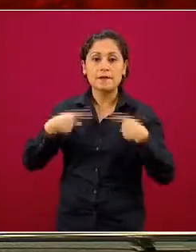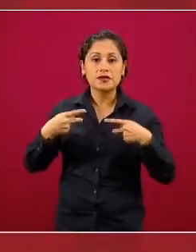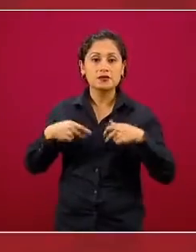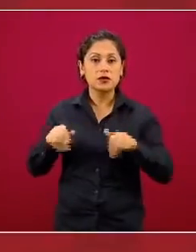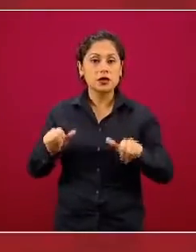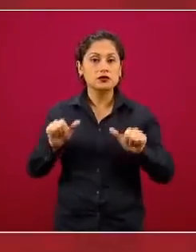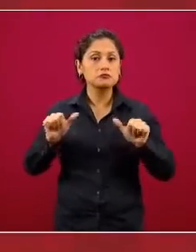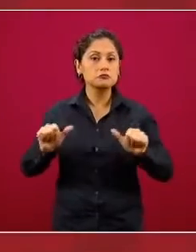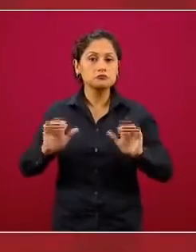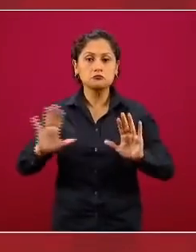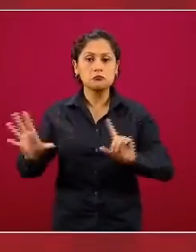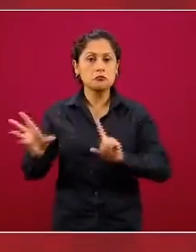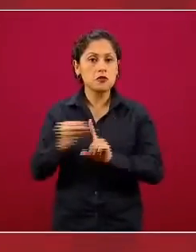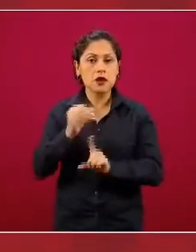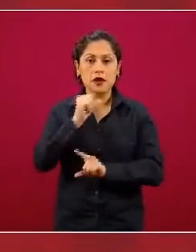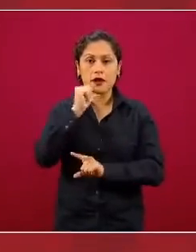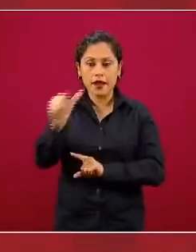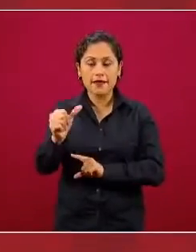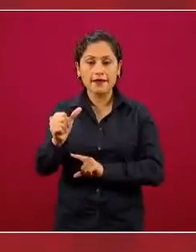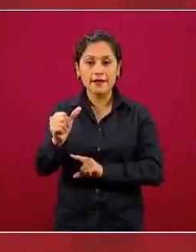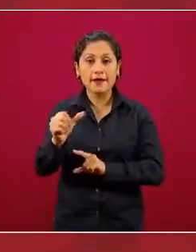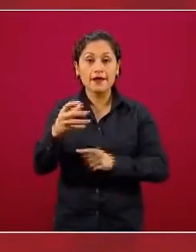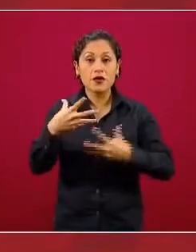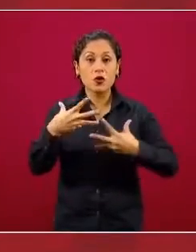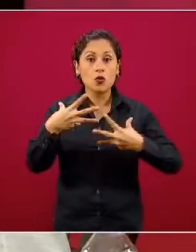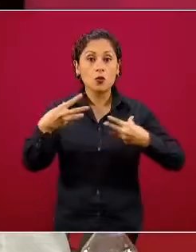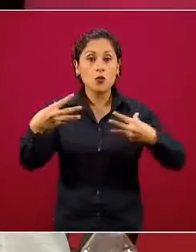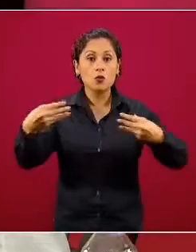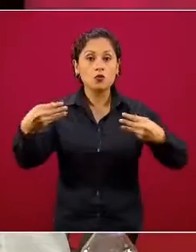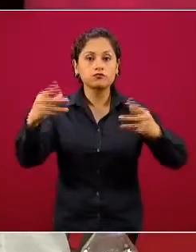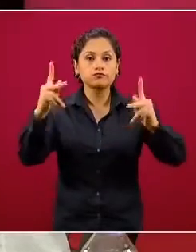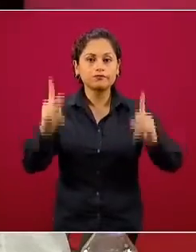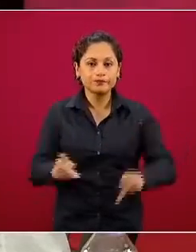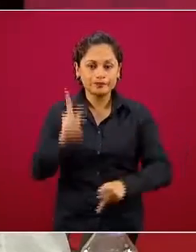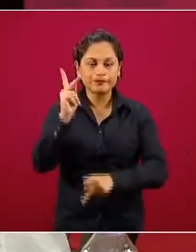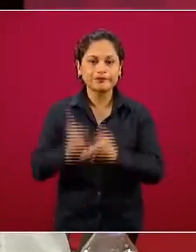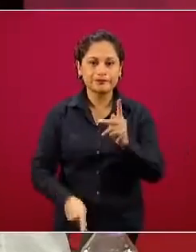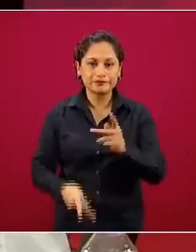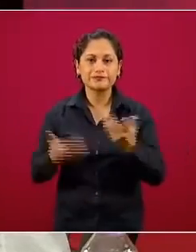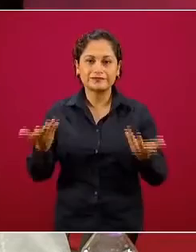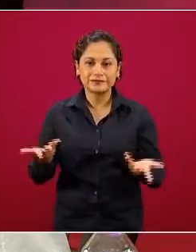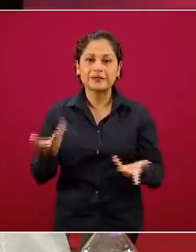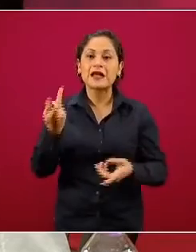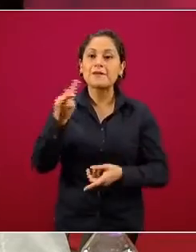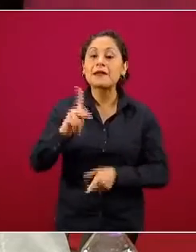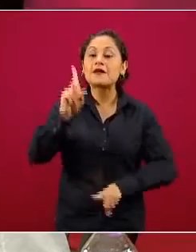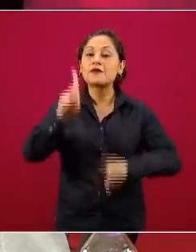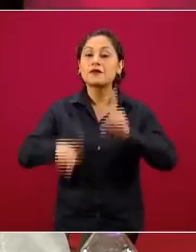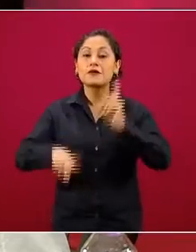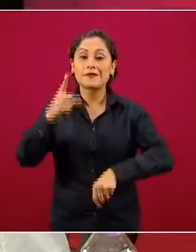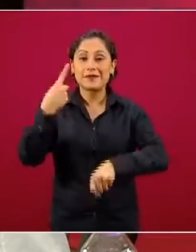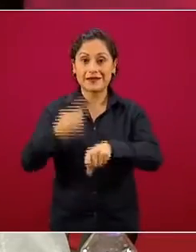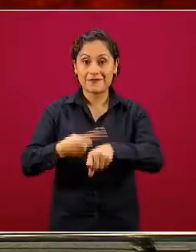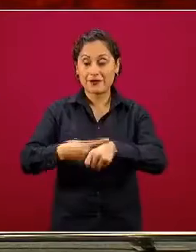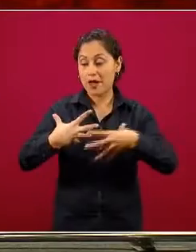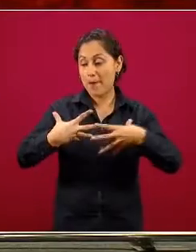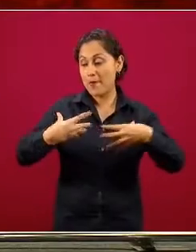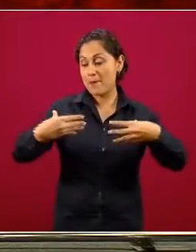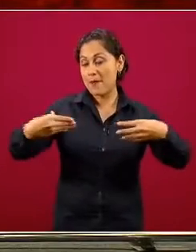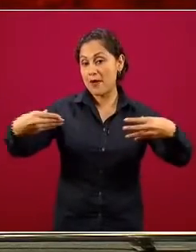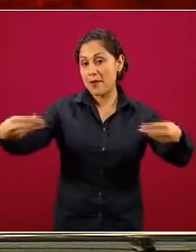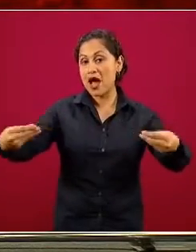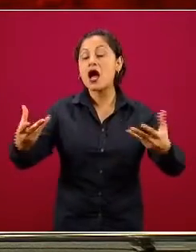inmunes ya no van a llevar la infección a otros lados. De acuerdo a qué tan transmisible es una enfermedad, es la cantidad o